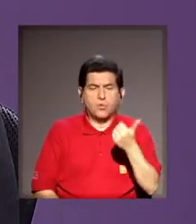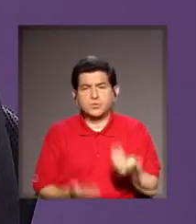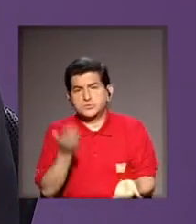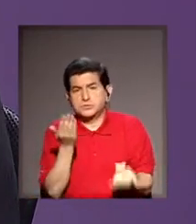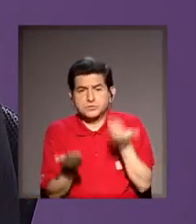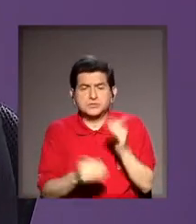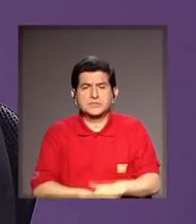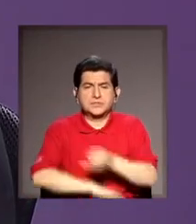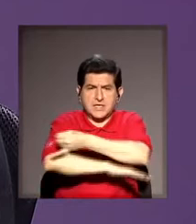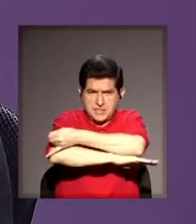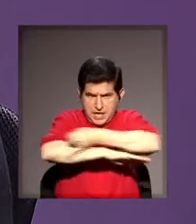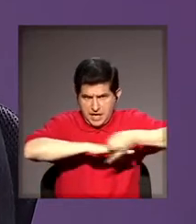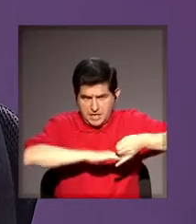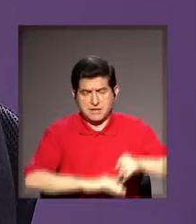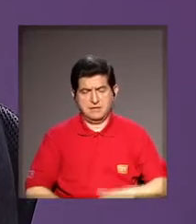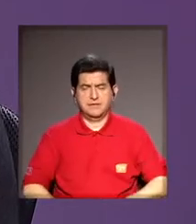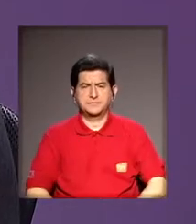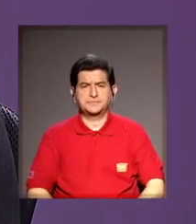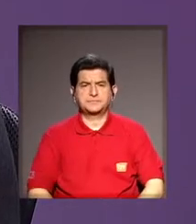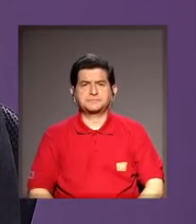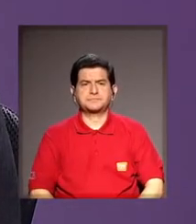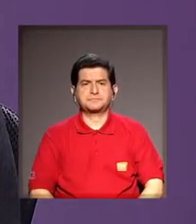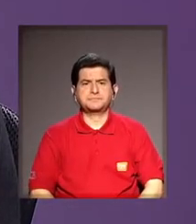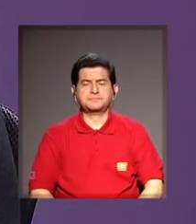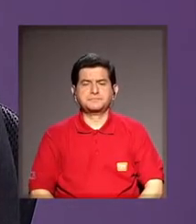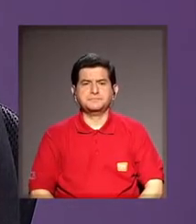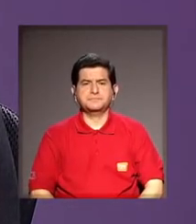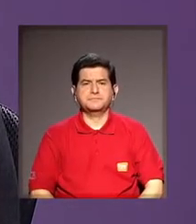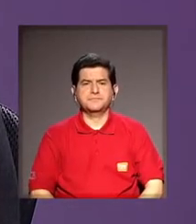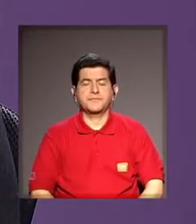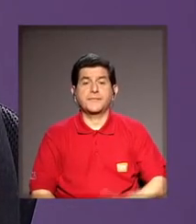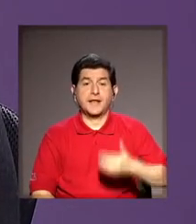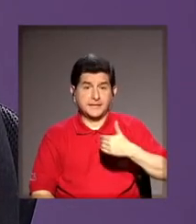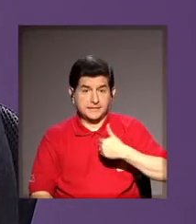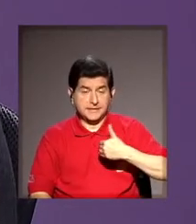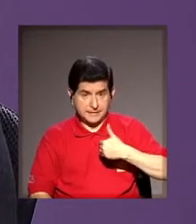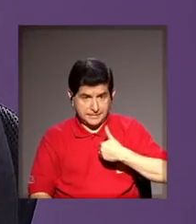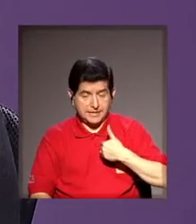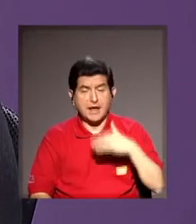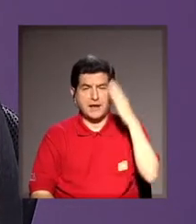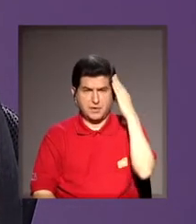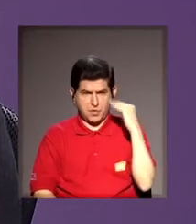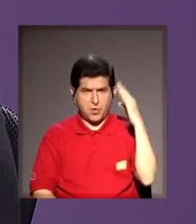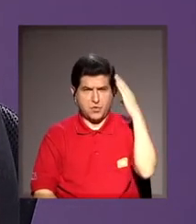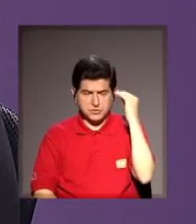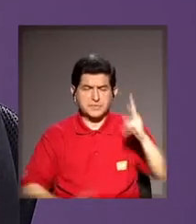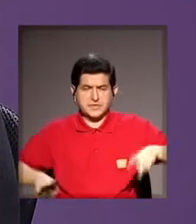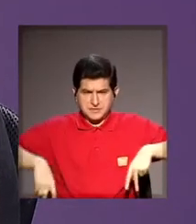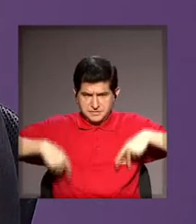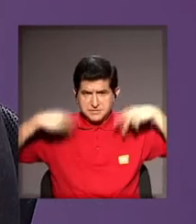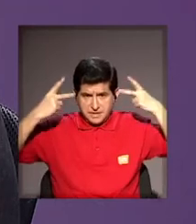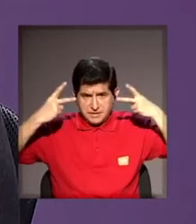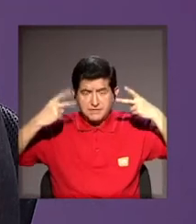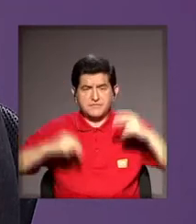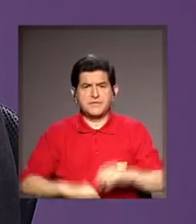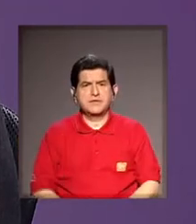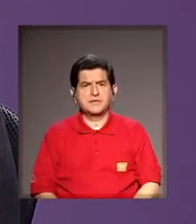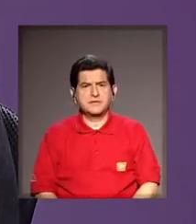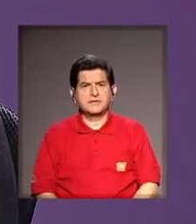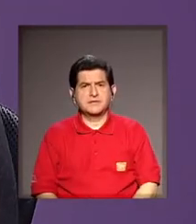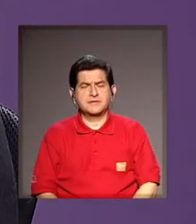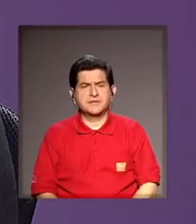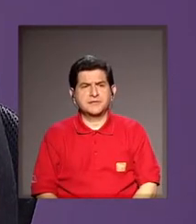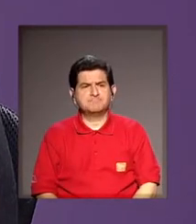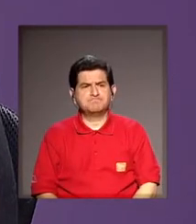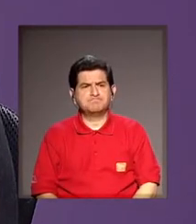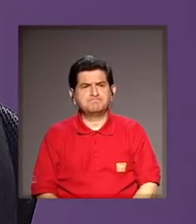de ingenierías por ejemplo entonces pues tenemos una experiencia de vida bastante